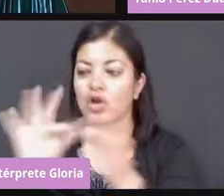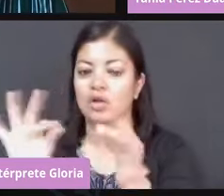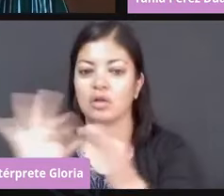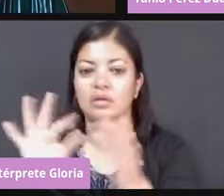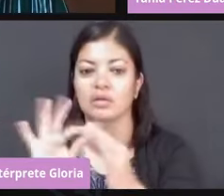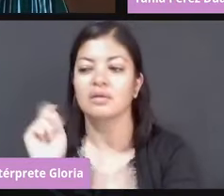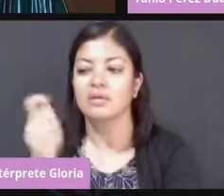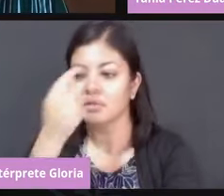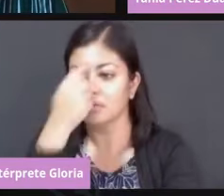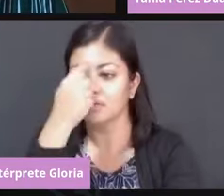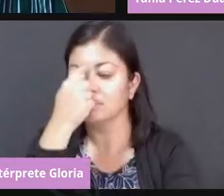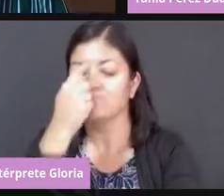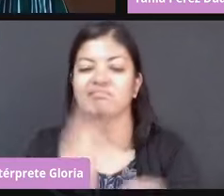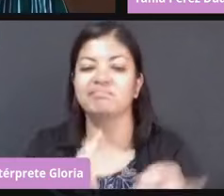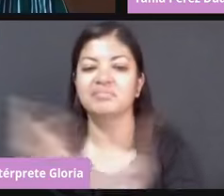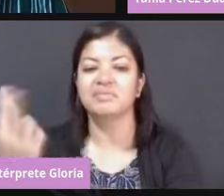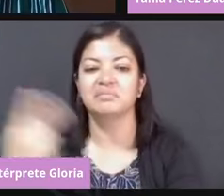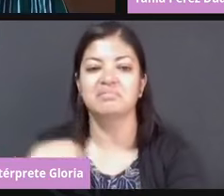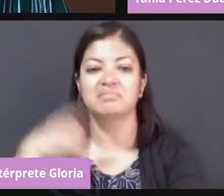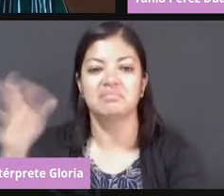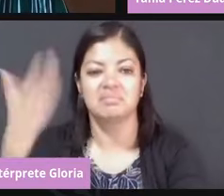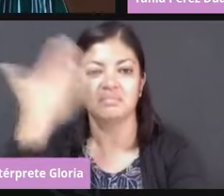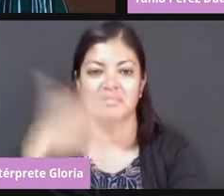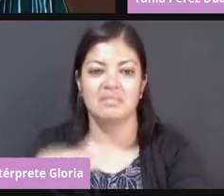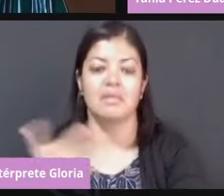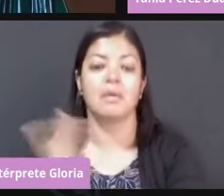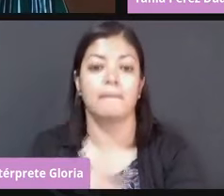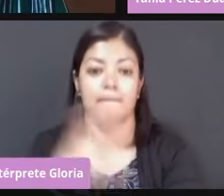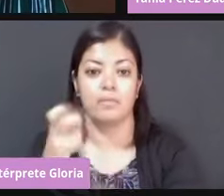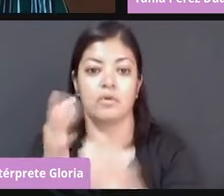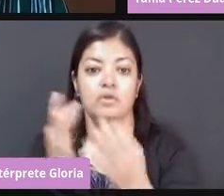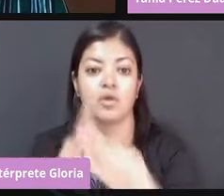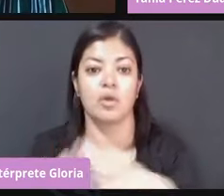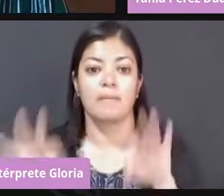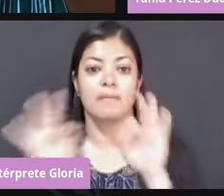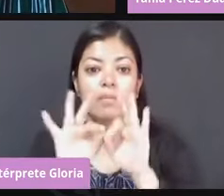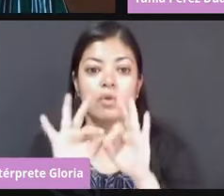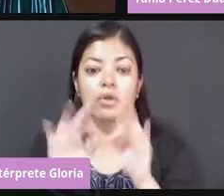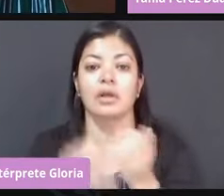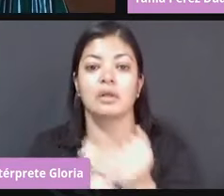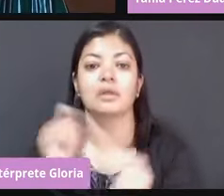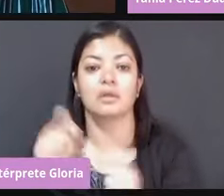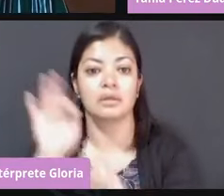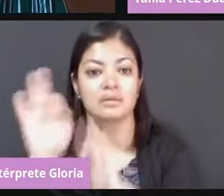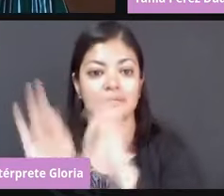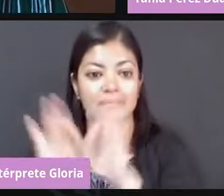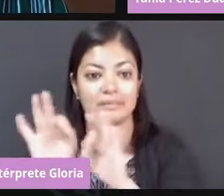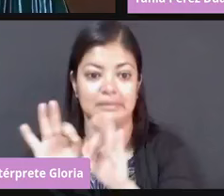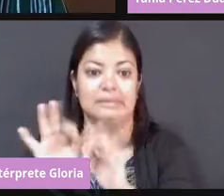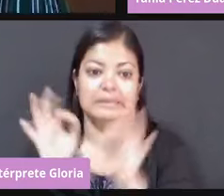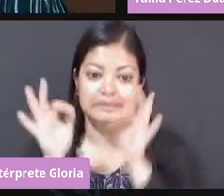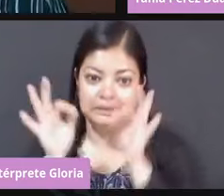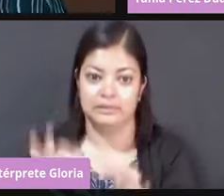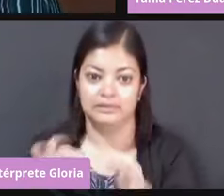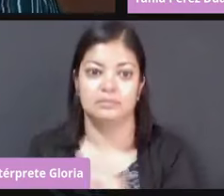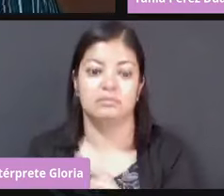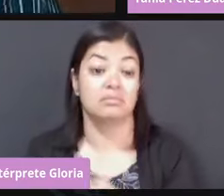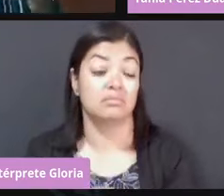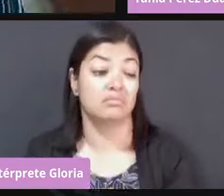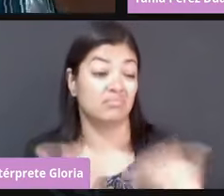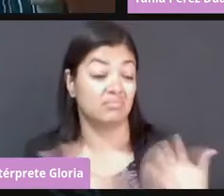obsesivo compulsivo, entonces sí es bien importante como encontrar ese tratamiento adecuado. Qué tremendo,